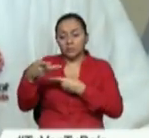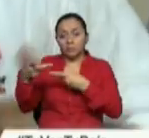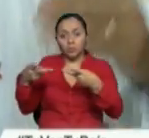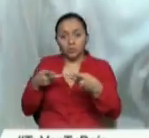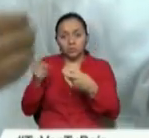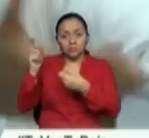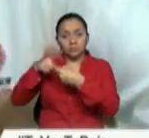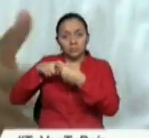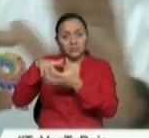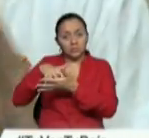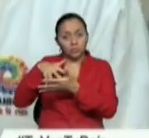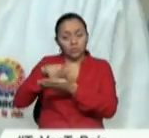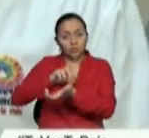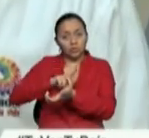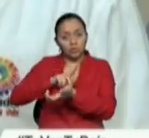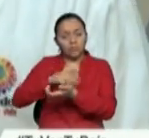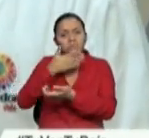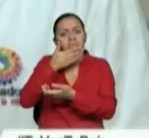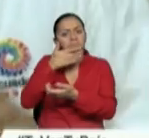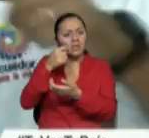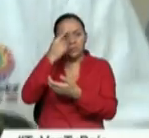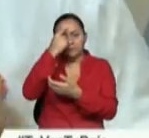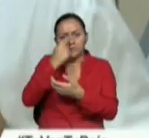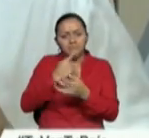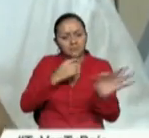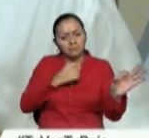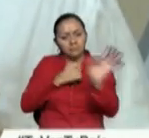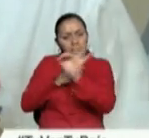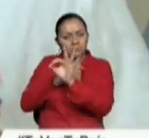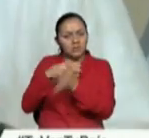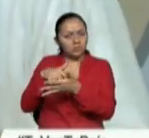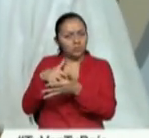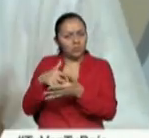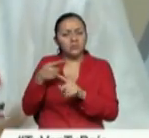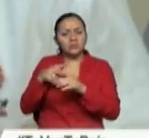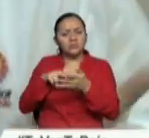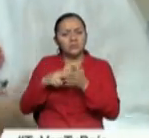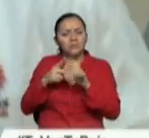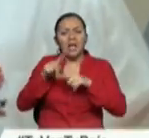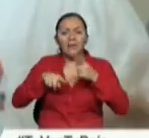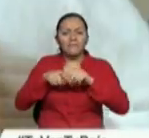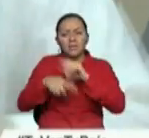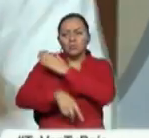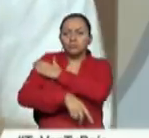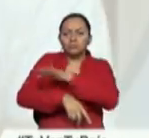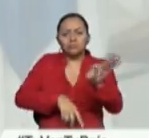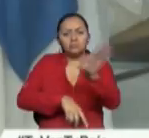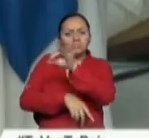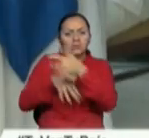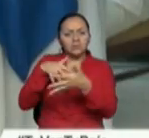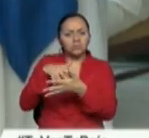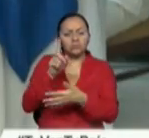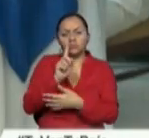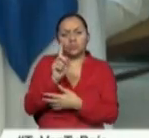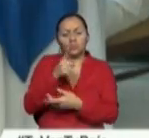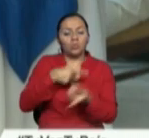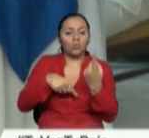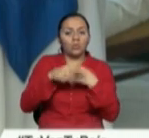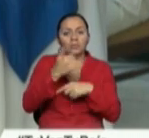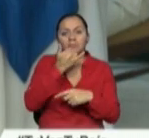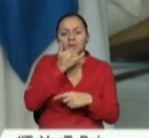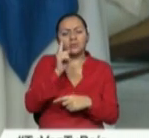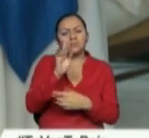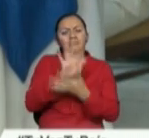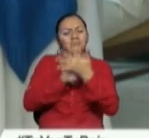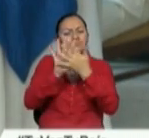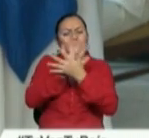aspirantes deben ser los 300 mejores los que ingrese no los amarres del mpd Y eso es lo que buscan Volver al pasado Aquí no hay dónde perderse